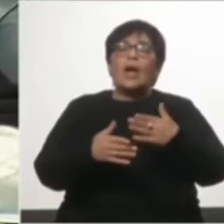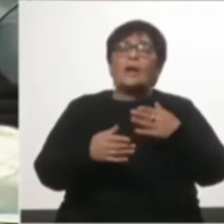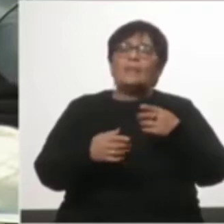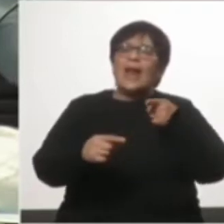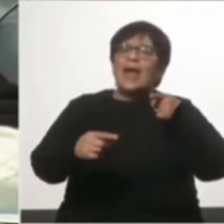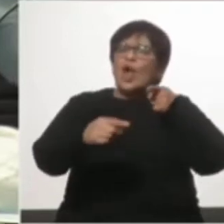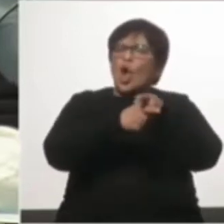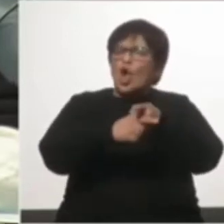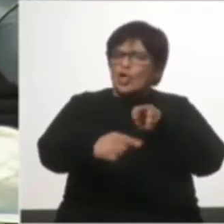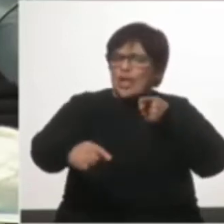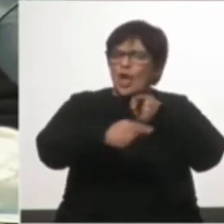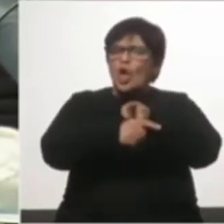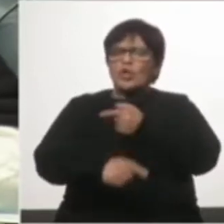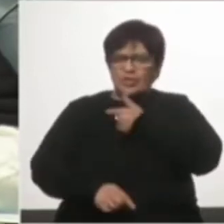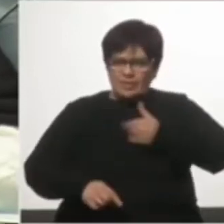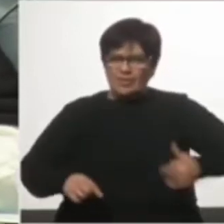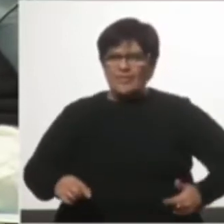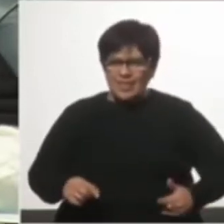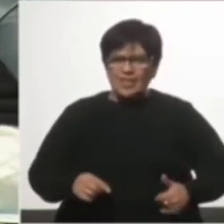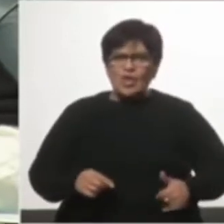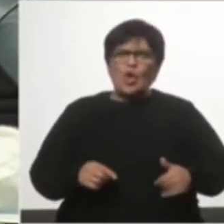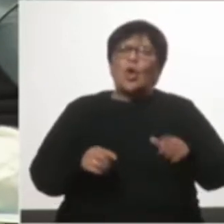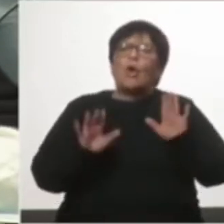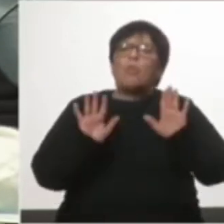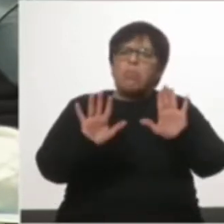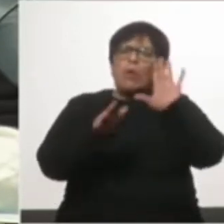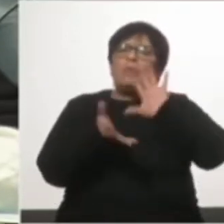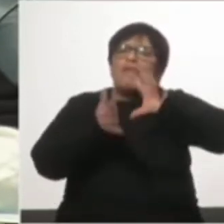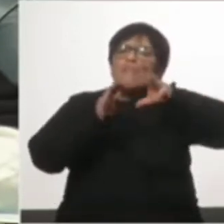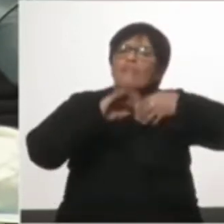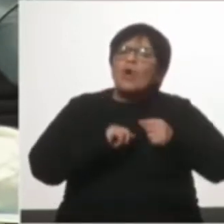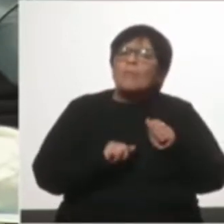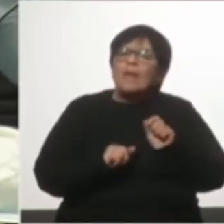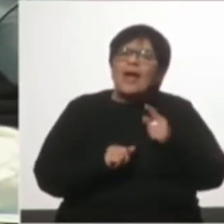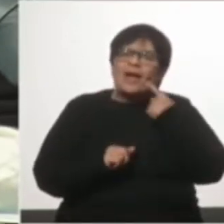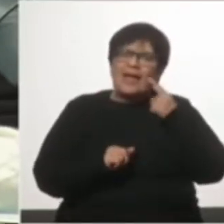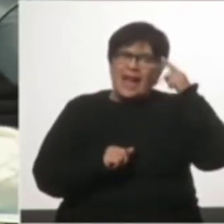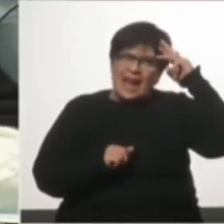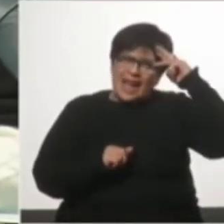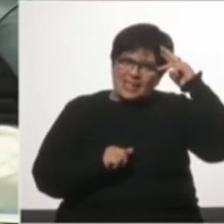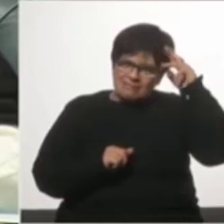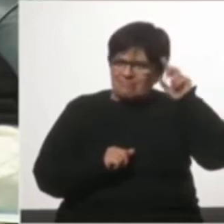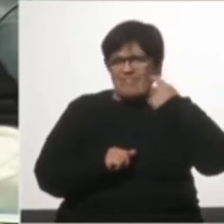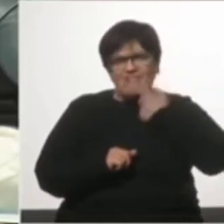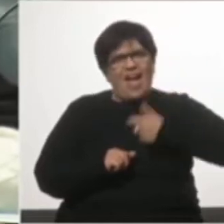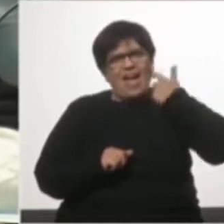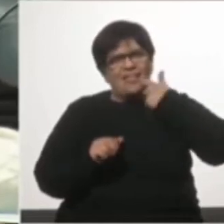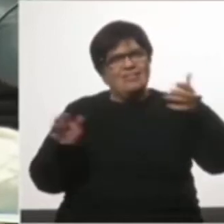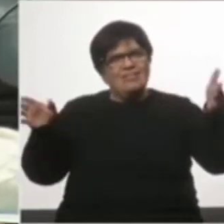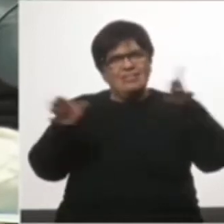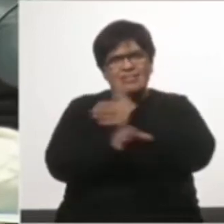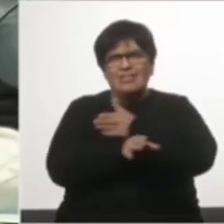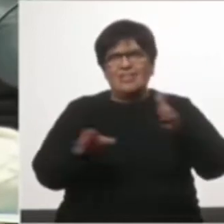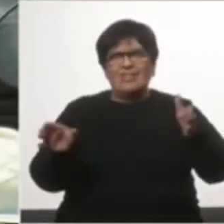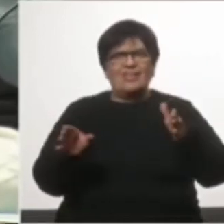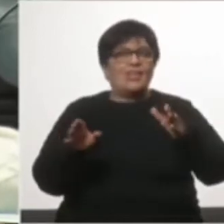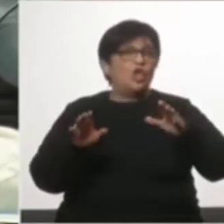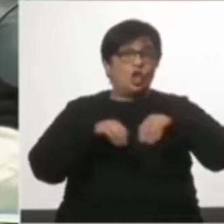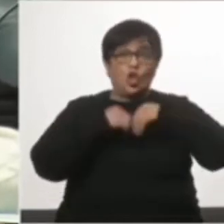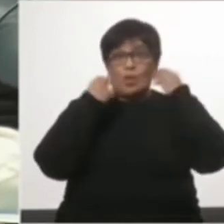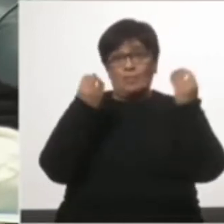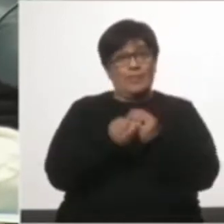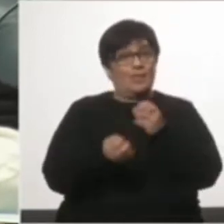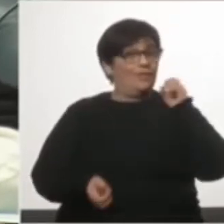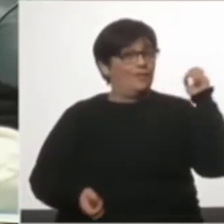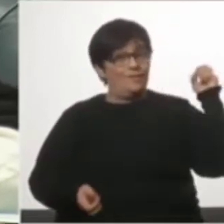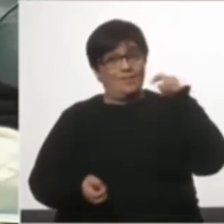oponerse al gobierno, con características de cierta irracionalidad, falso de toda